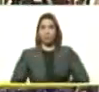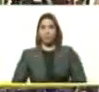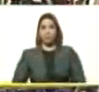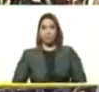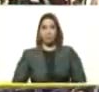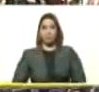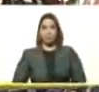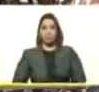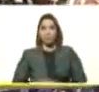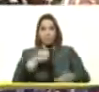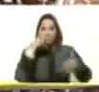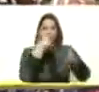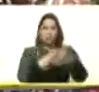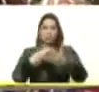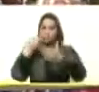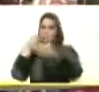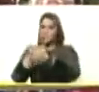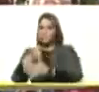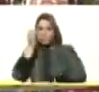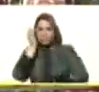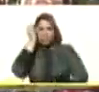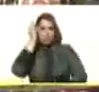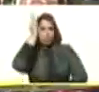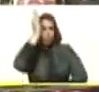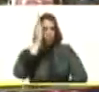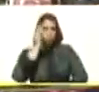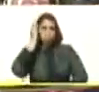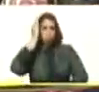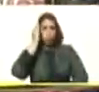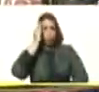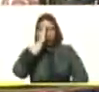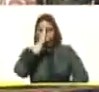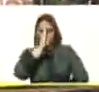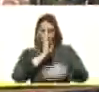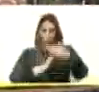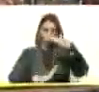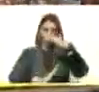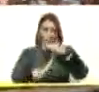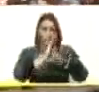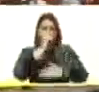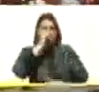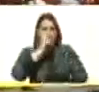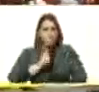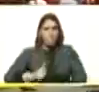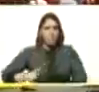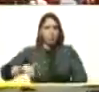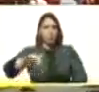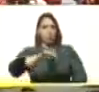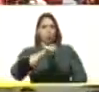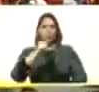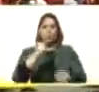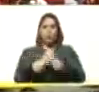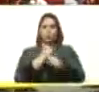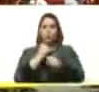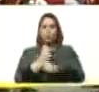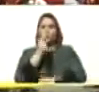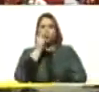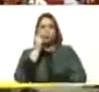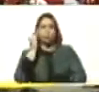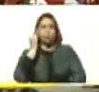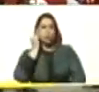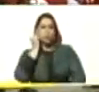el empeño de crear conciencia en los humildes, en el pueblo, en los trabajadores, en